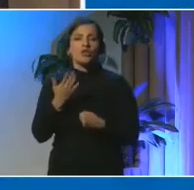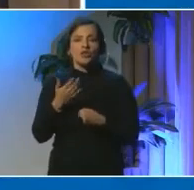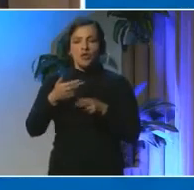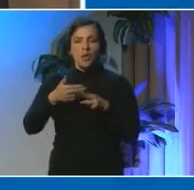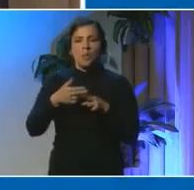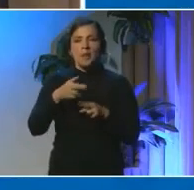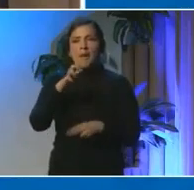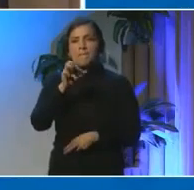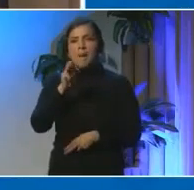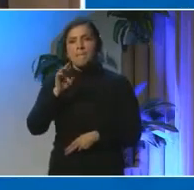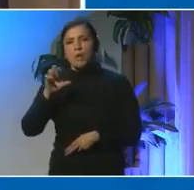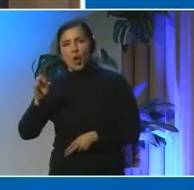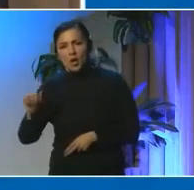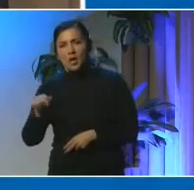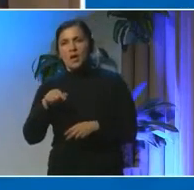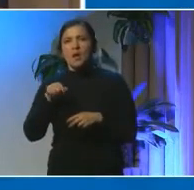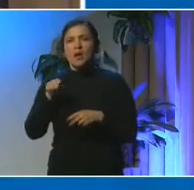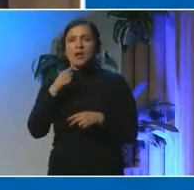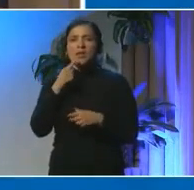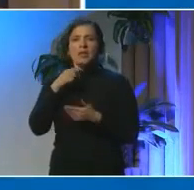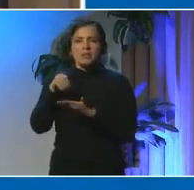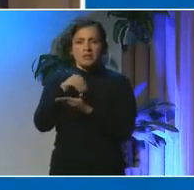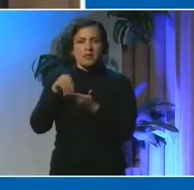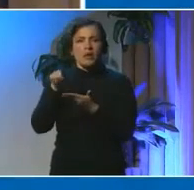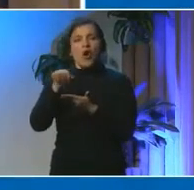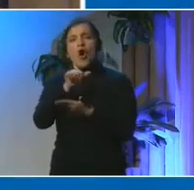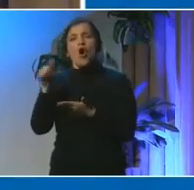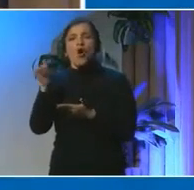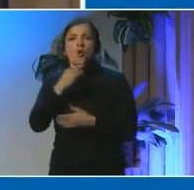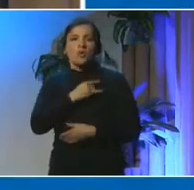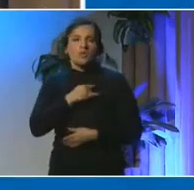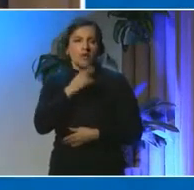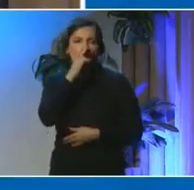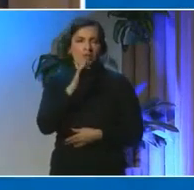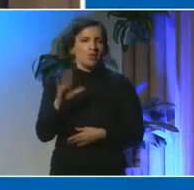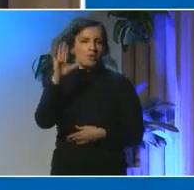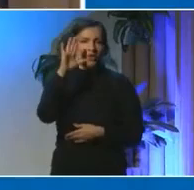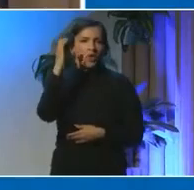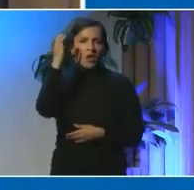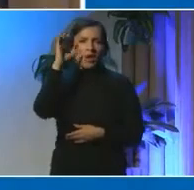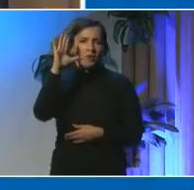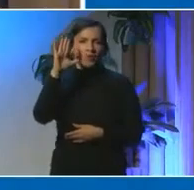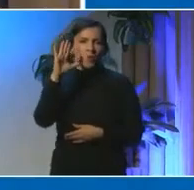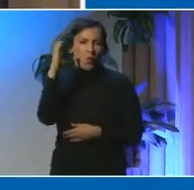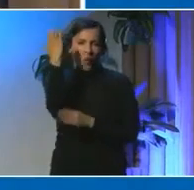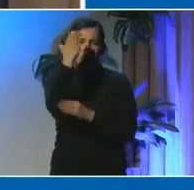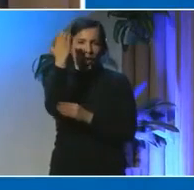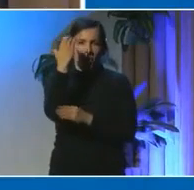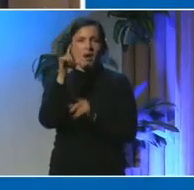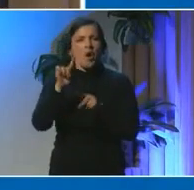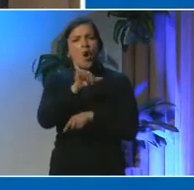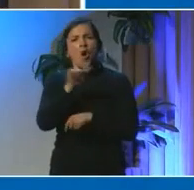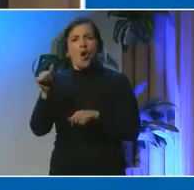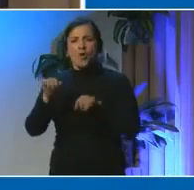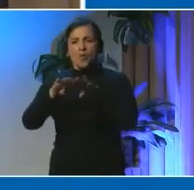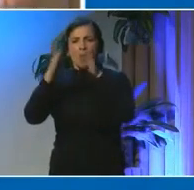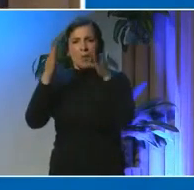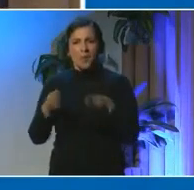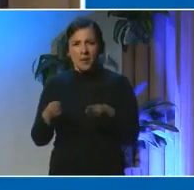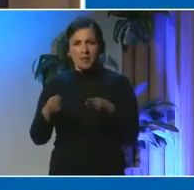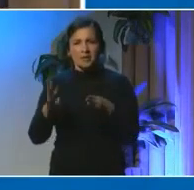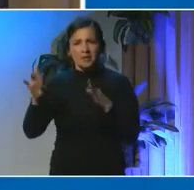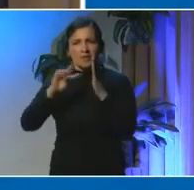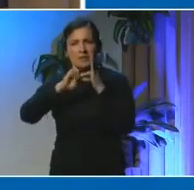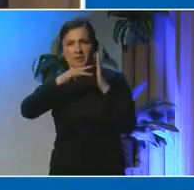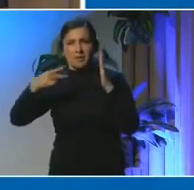temas de medición de impacto hidrológico con la Universidad Nacional de Colombia y también estamos invitando a la mesa stups tecnológicas para que nos ayuden